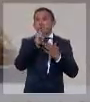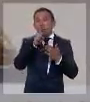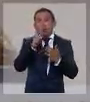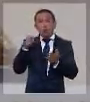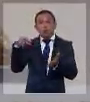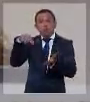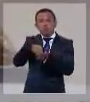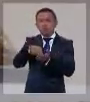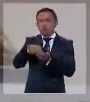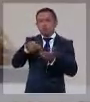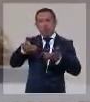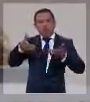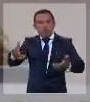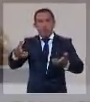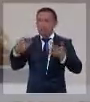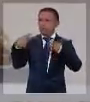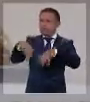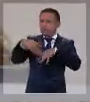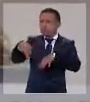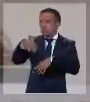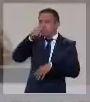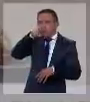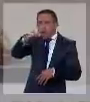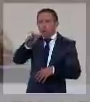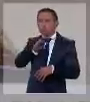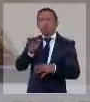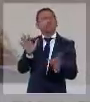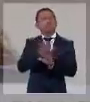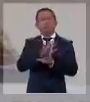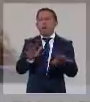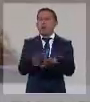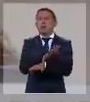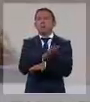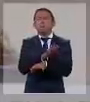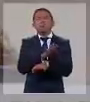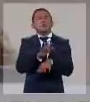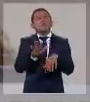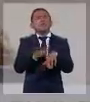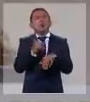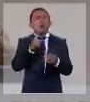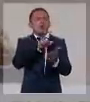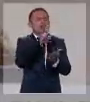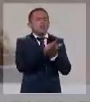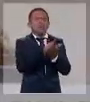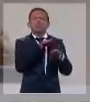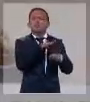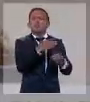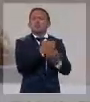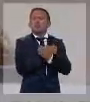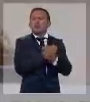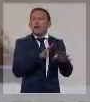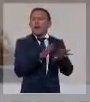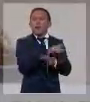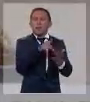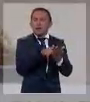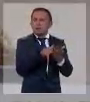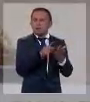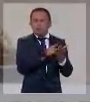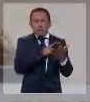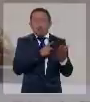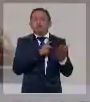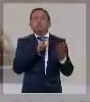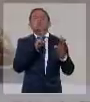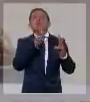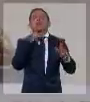se ha implementado mal la reforma? Y esto contesta la pregunta. Porque la reforma educativa se trataba, doctor Curcio, de mejorar